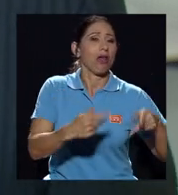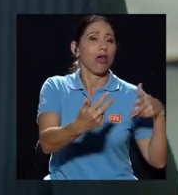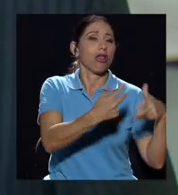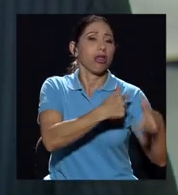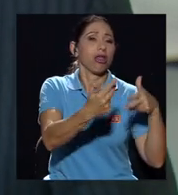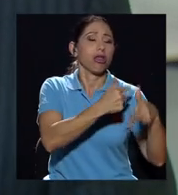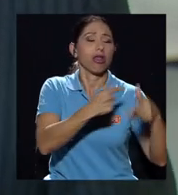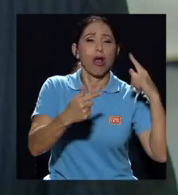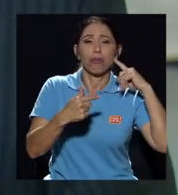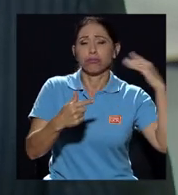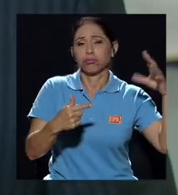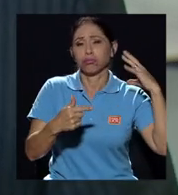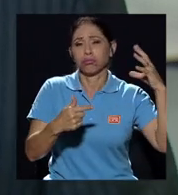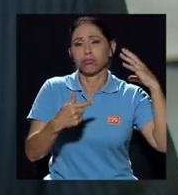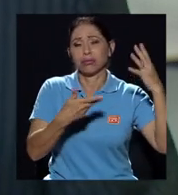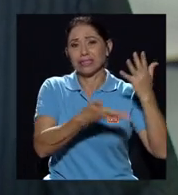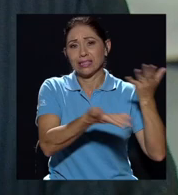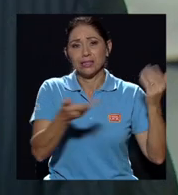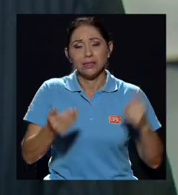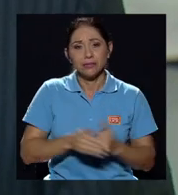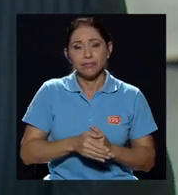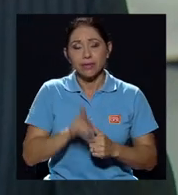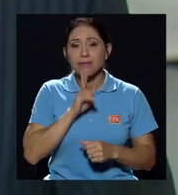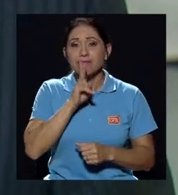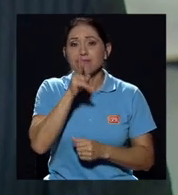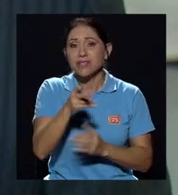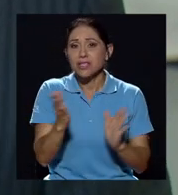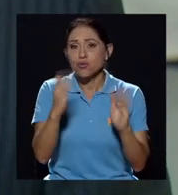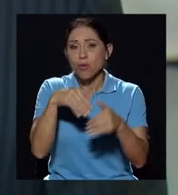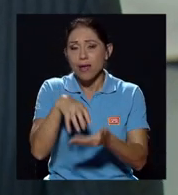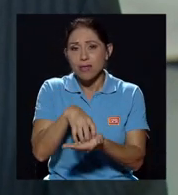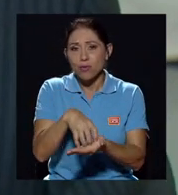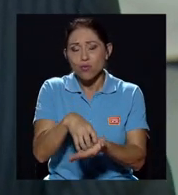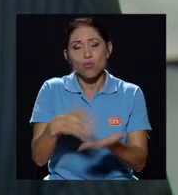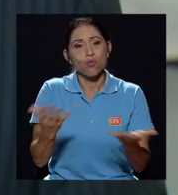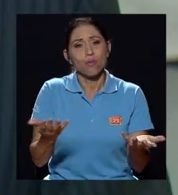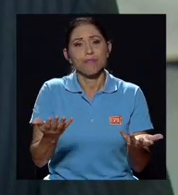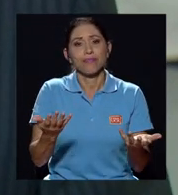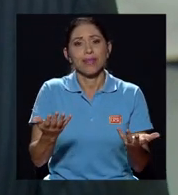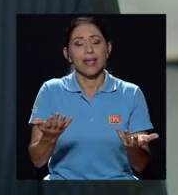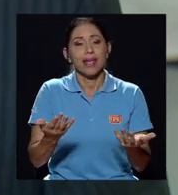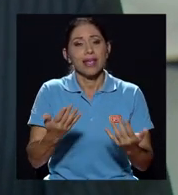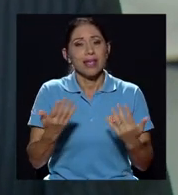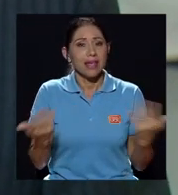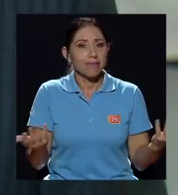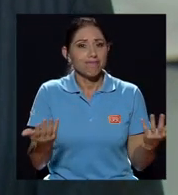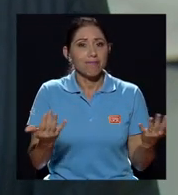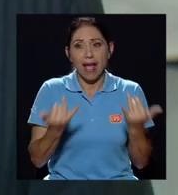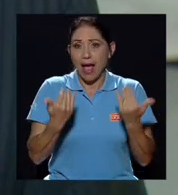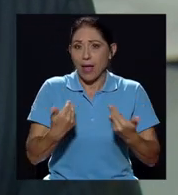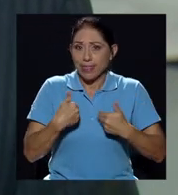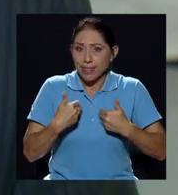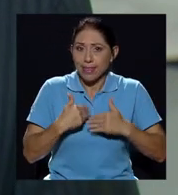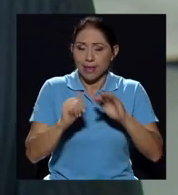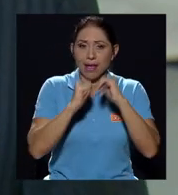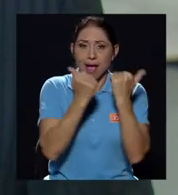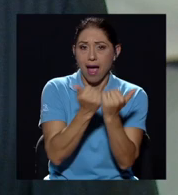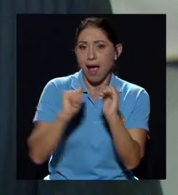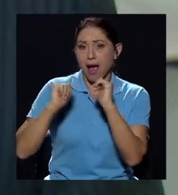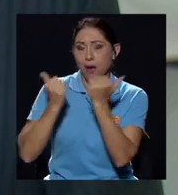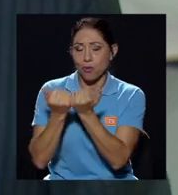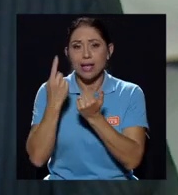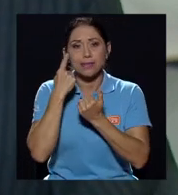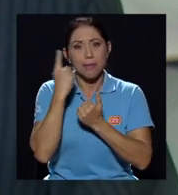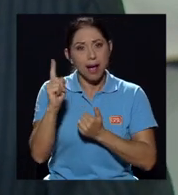de la Facultad de Derecho. Sin duda alguna, la disposición de aulas para la formación